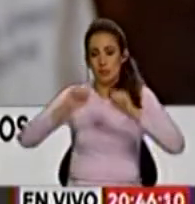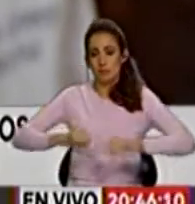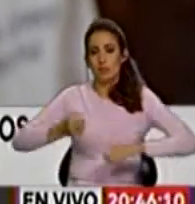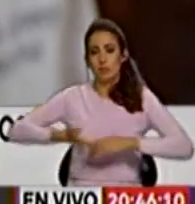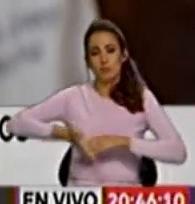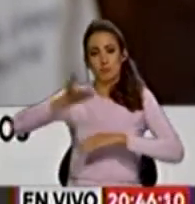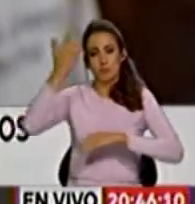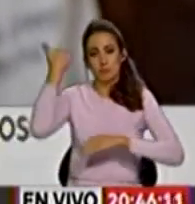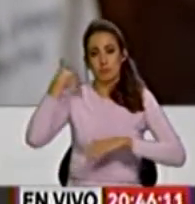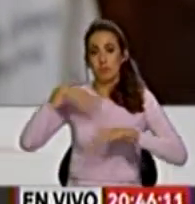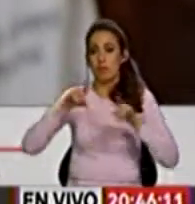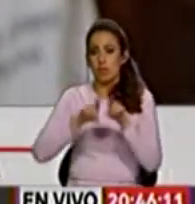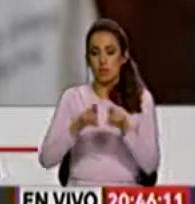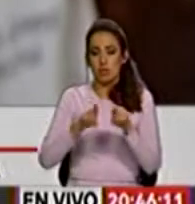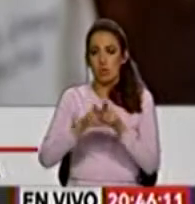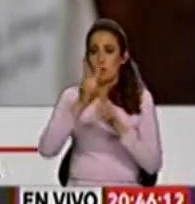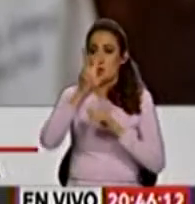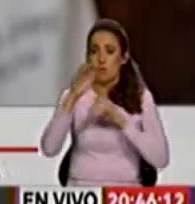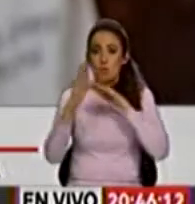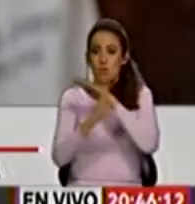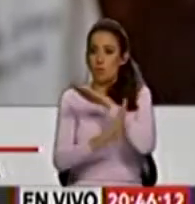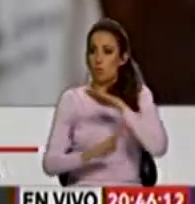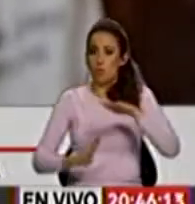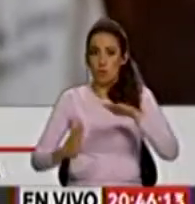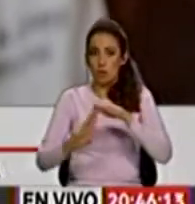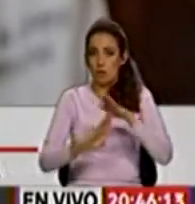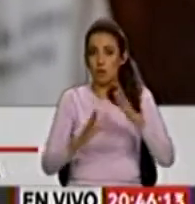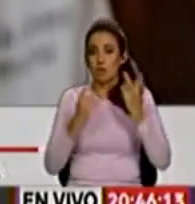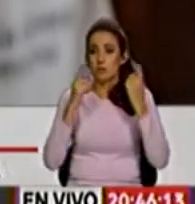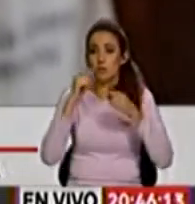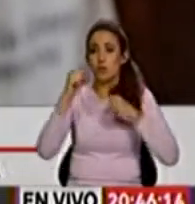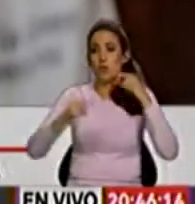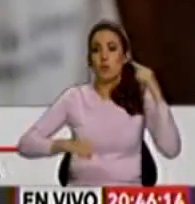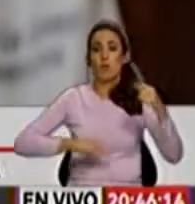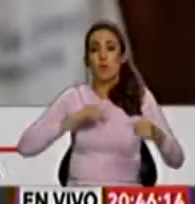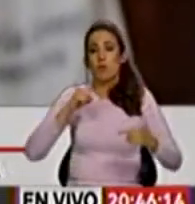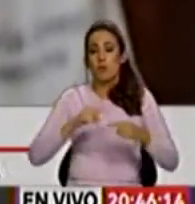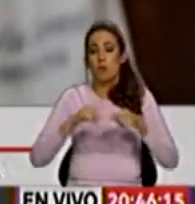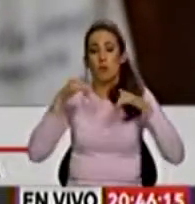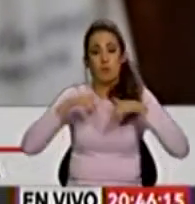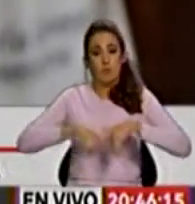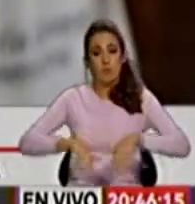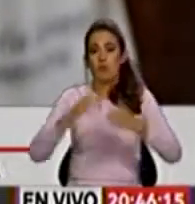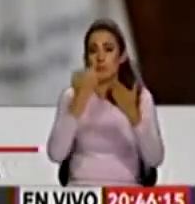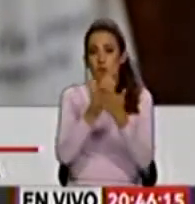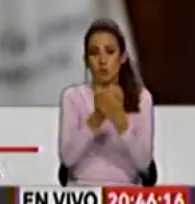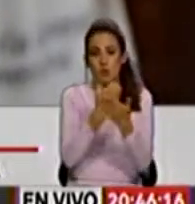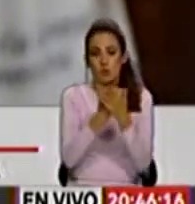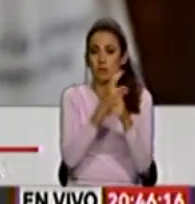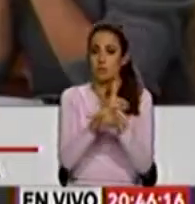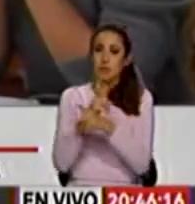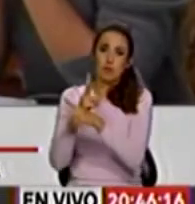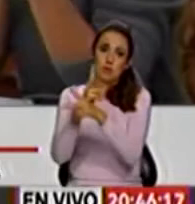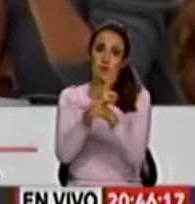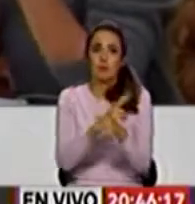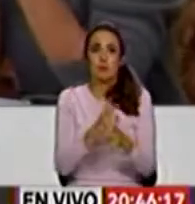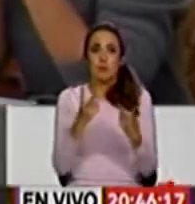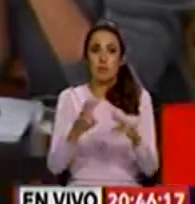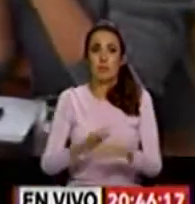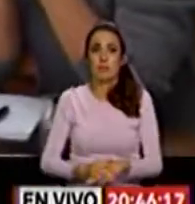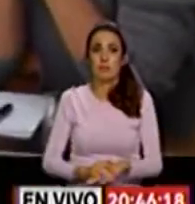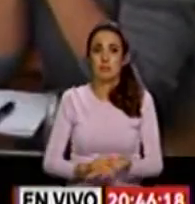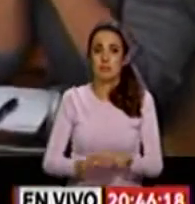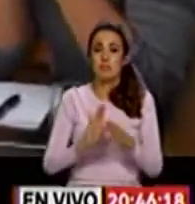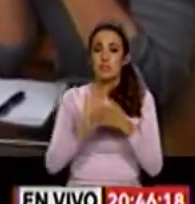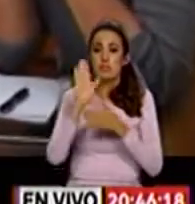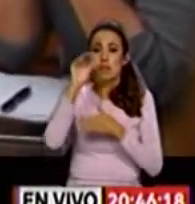atrás, con los tres pilares del desarrollo sostenible, con el desarrollo social, el desarrollo económico y la protección ambiental. La Secretaría